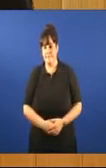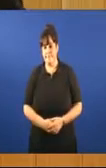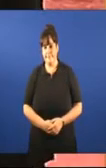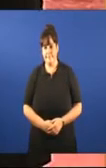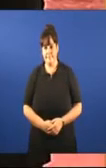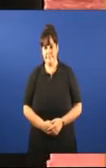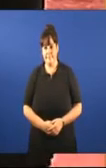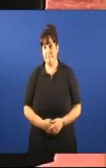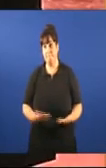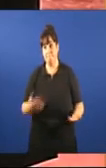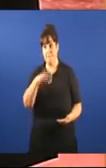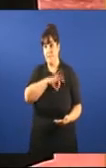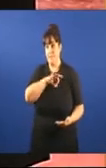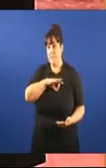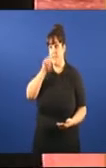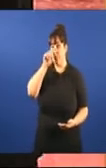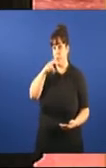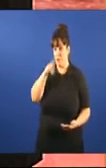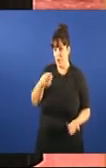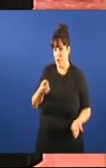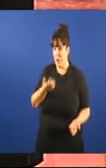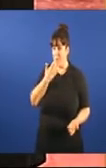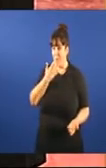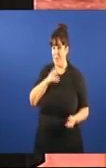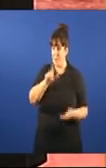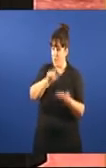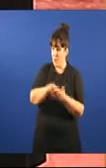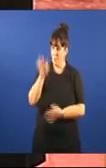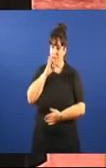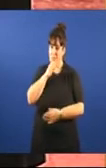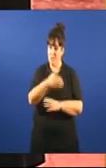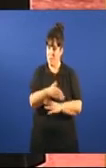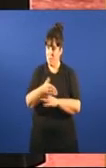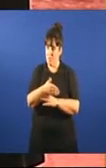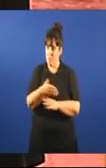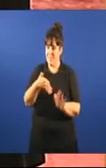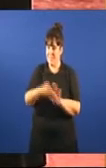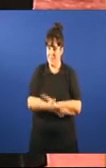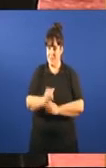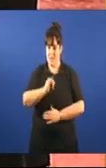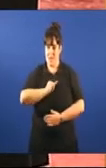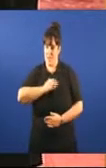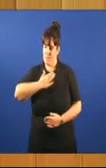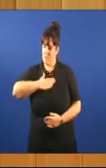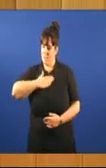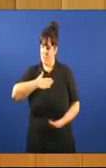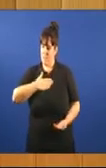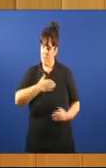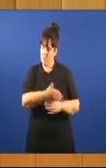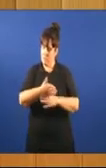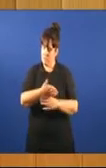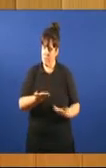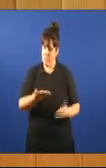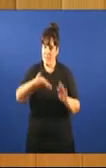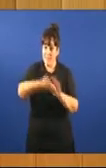Por iso, señor Feijóo, atacar o galego é atacar a nosa identidade, é atacar as nosas